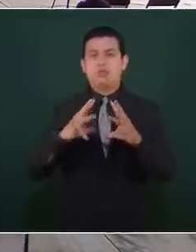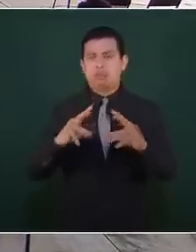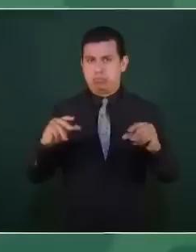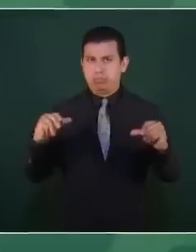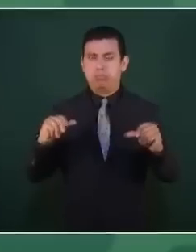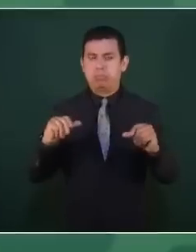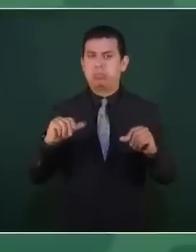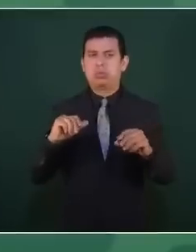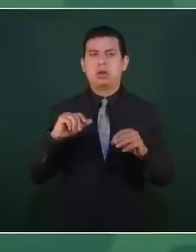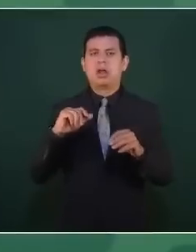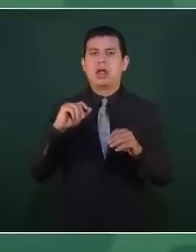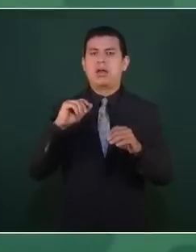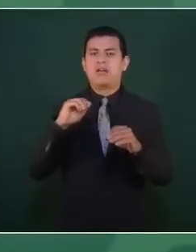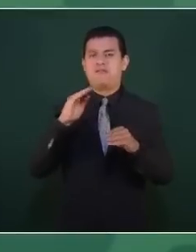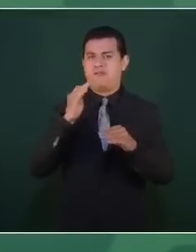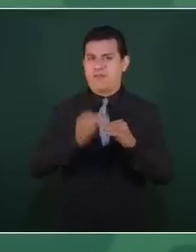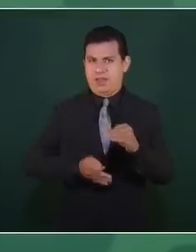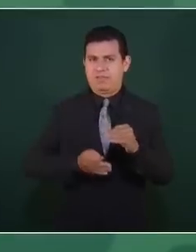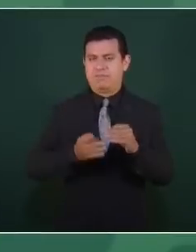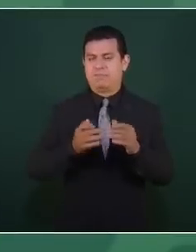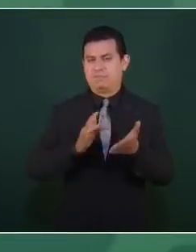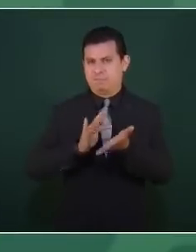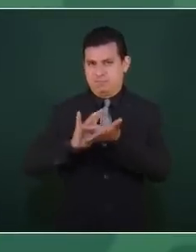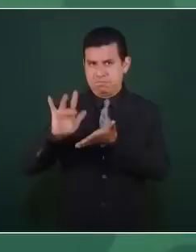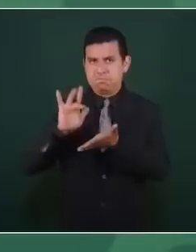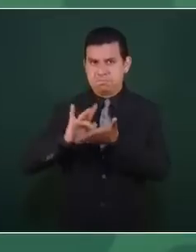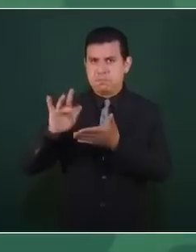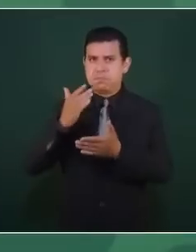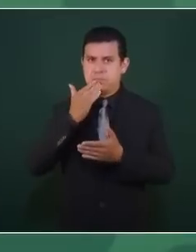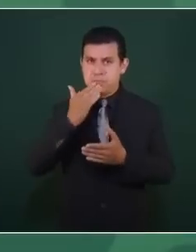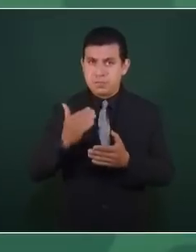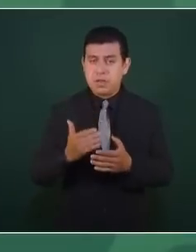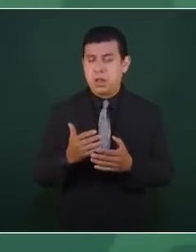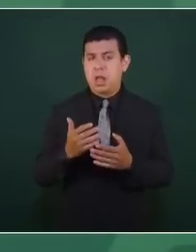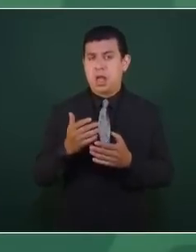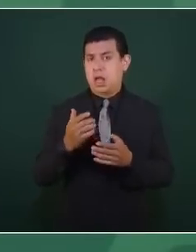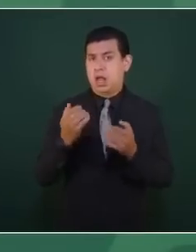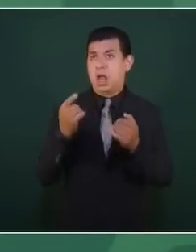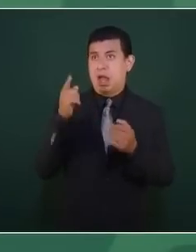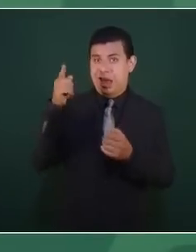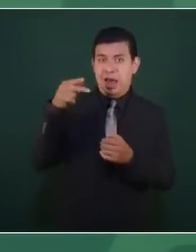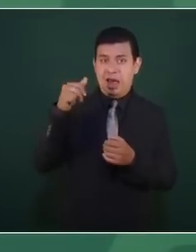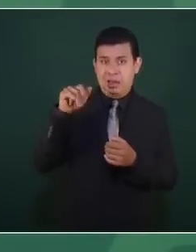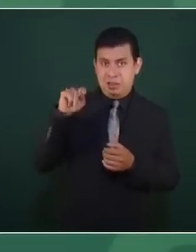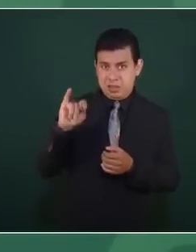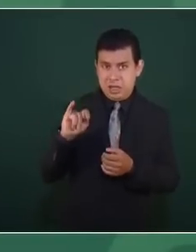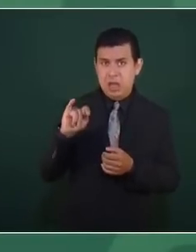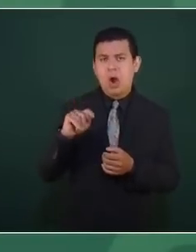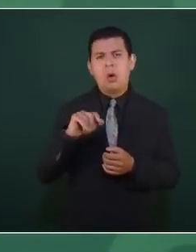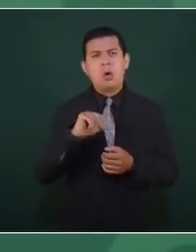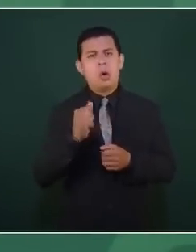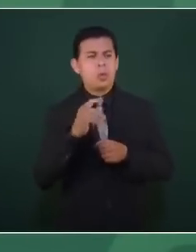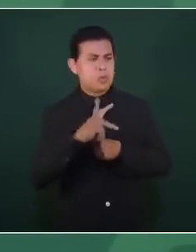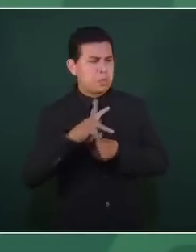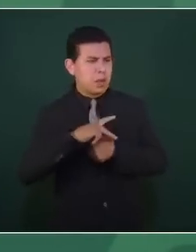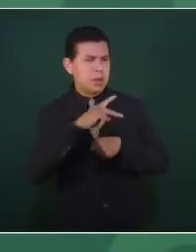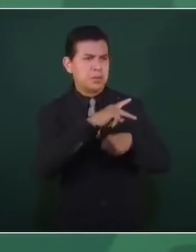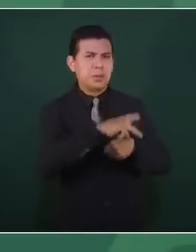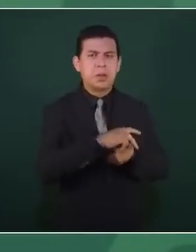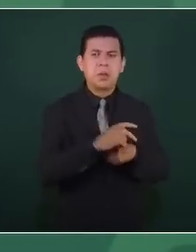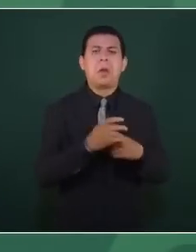Haití. Y así lo hemos hecho en otros países. De modo que fue bueno el